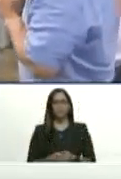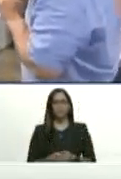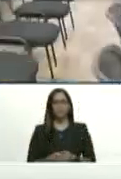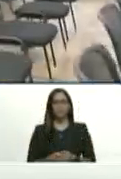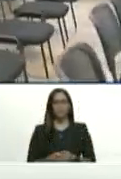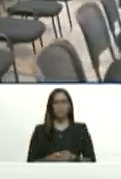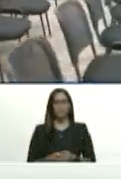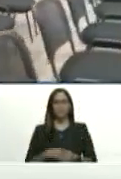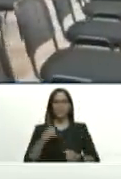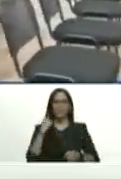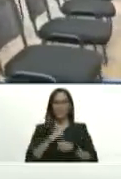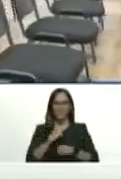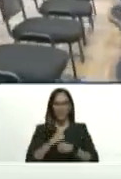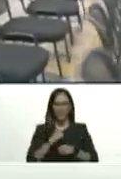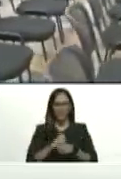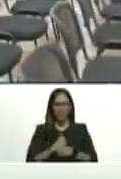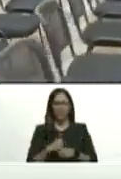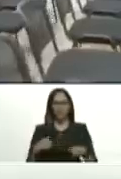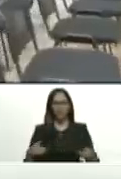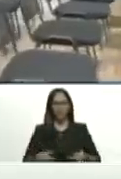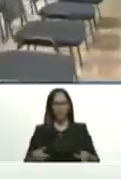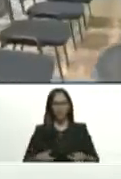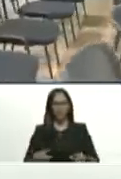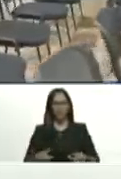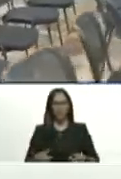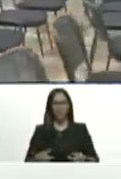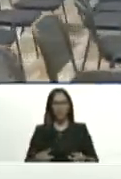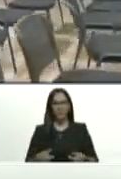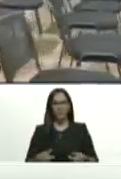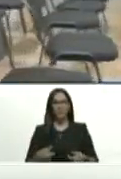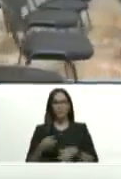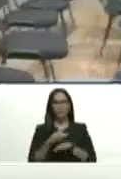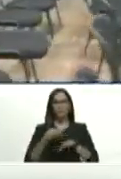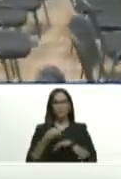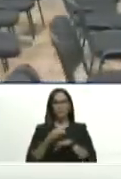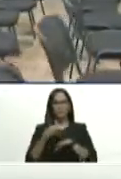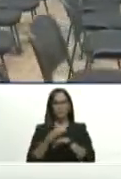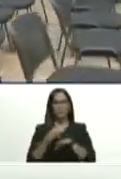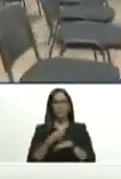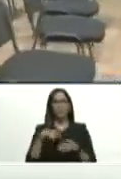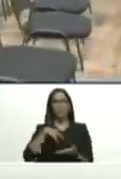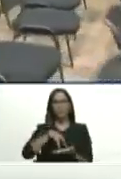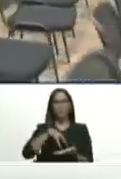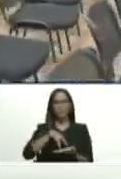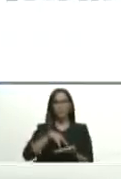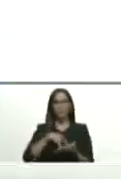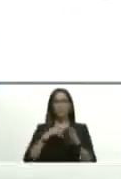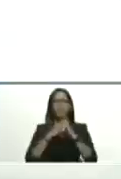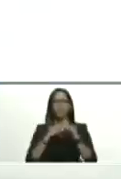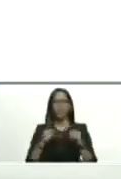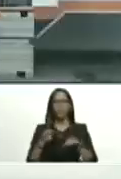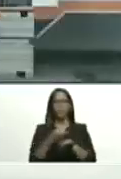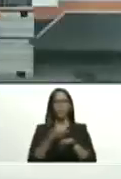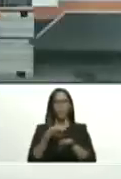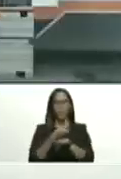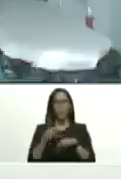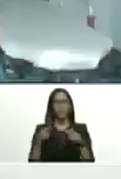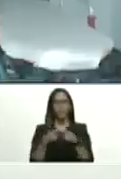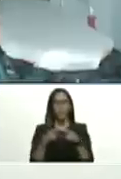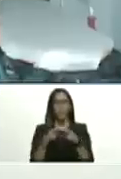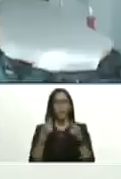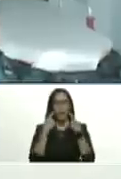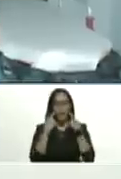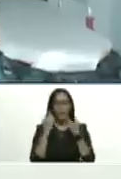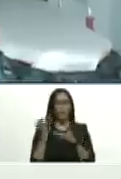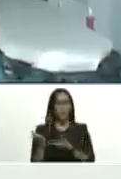de trabajo y esfuerzo del gobernador Rafael Lacava, de todo su equipo de gobierno. Ahí lo vimos